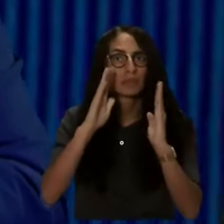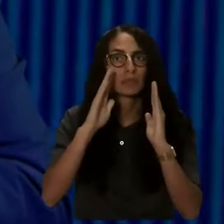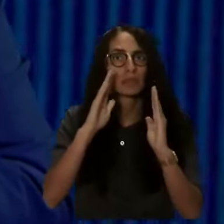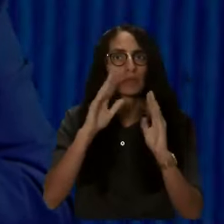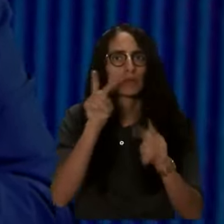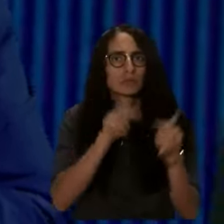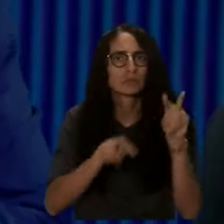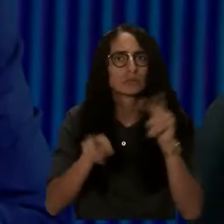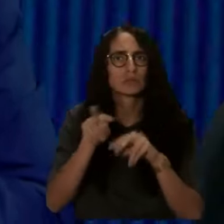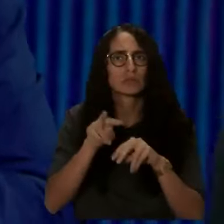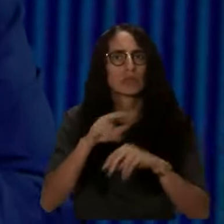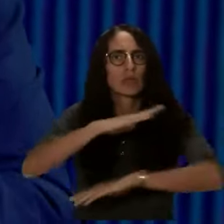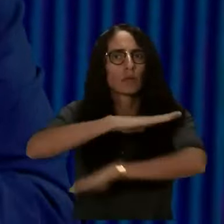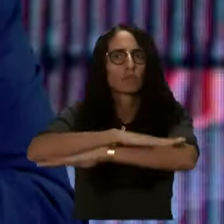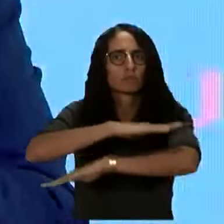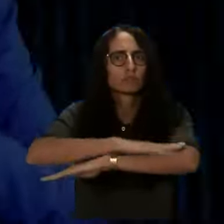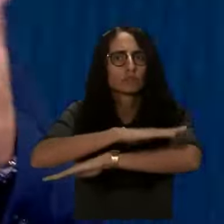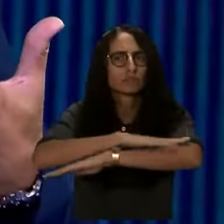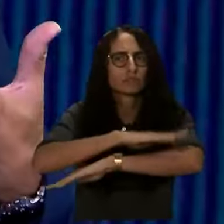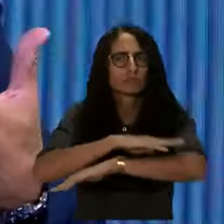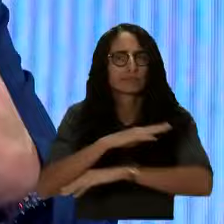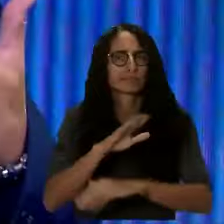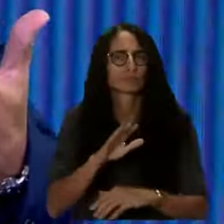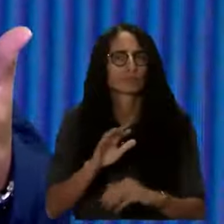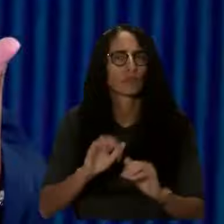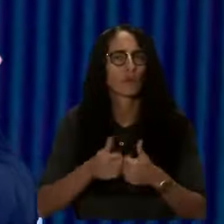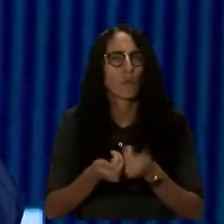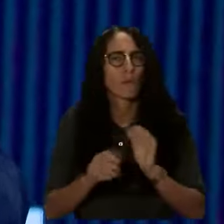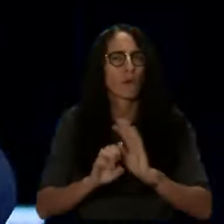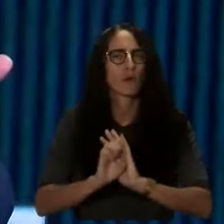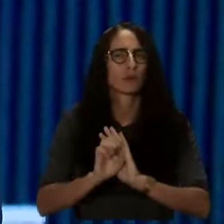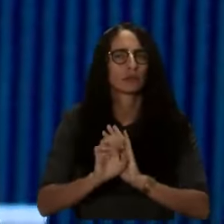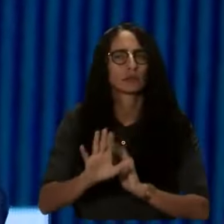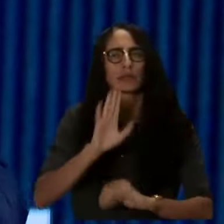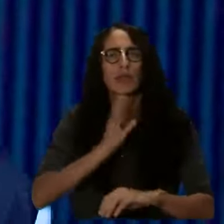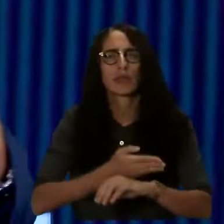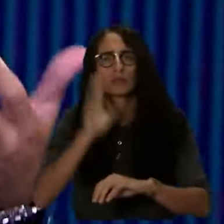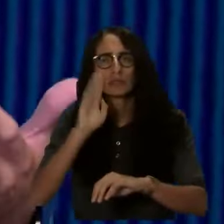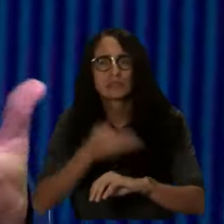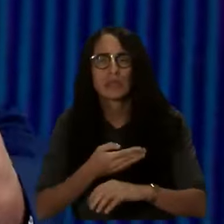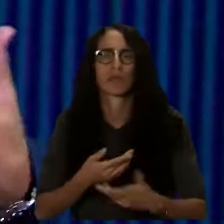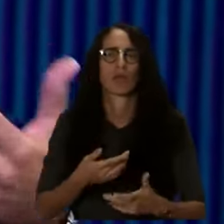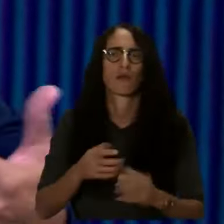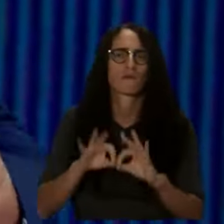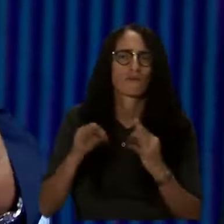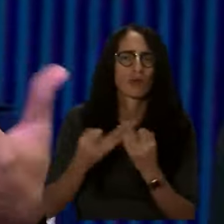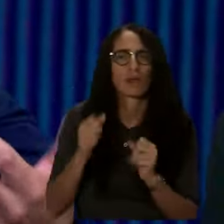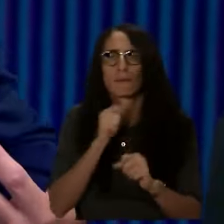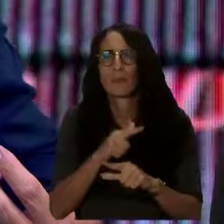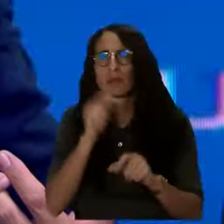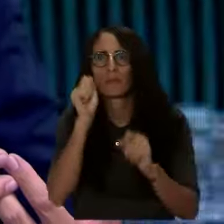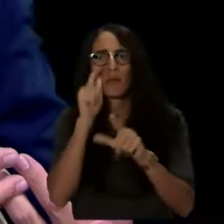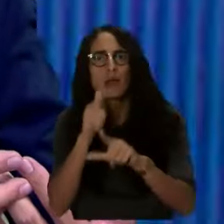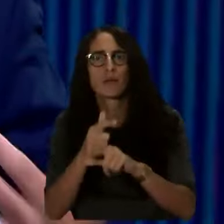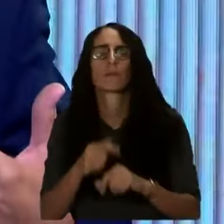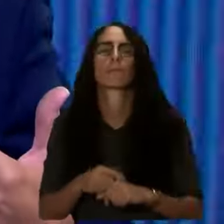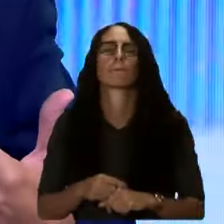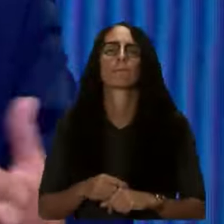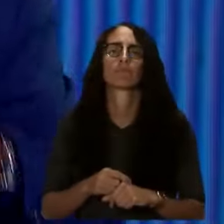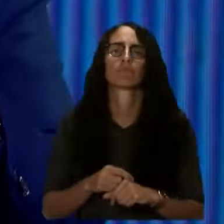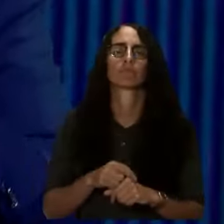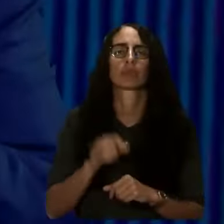observando los signos externos que muestran nuestros nuestras hijas nuestros hijos nuestros familiares nuestras hermanas nuestros hermanos verdad